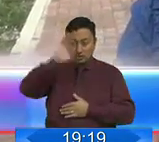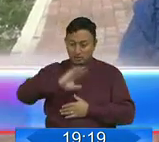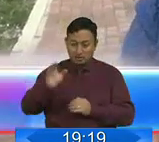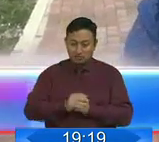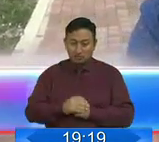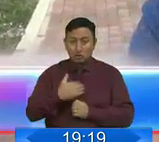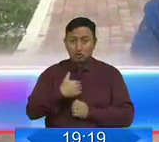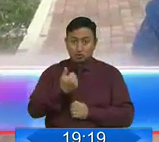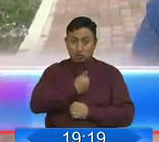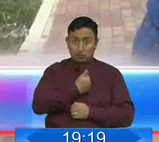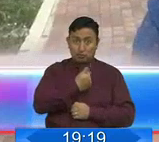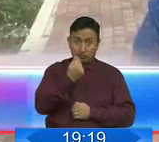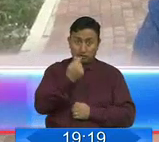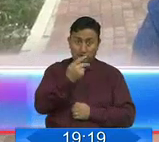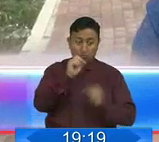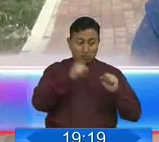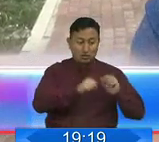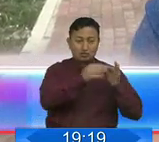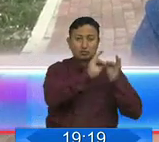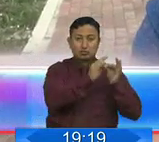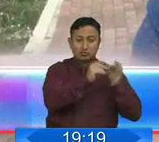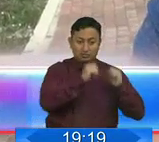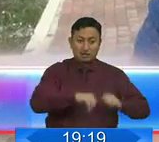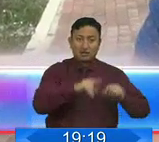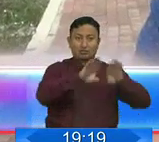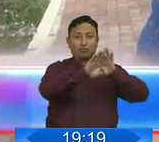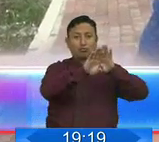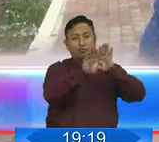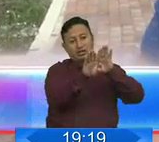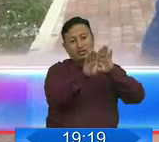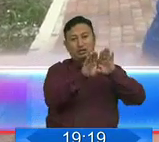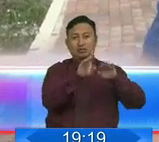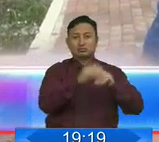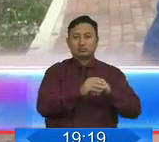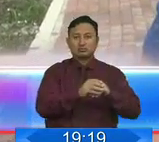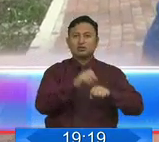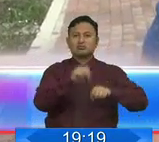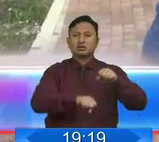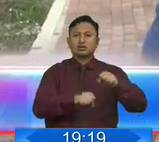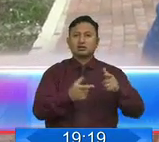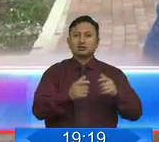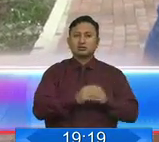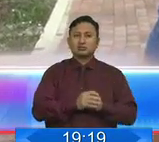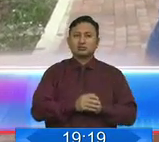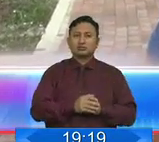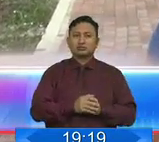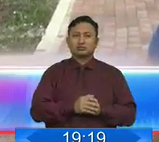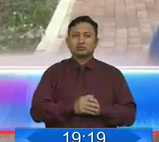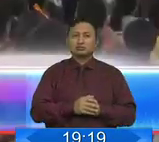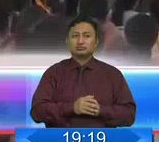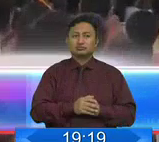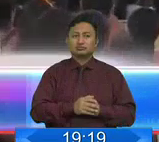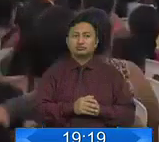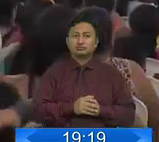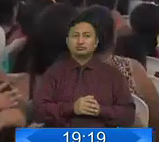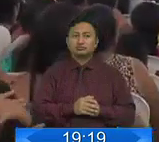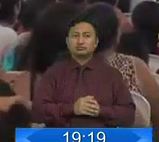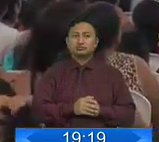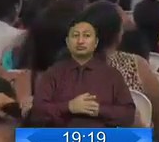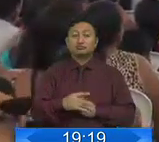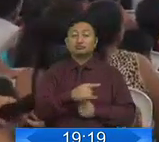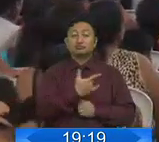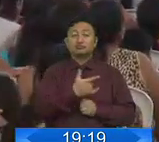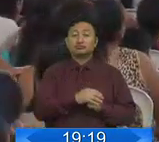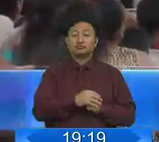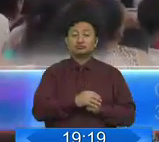nuestras viviendas, porque están cuarteadas y están en muy mal estado, unas que otras. Este tema generó